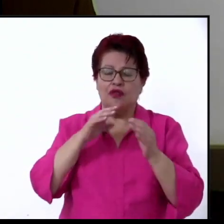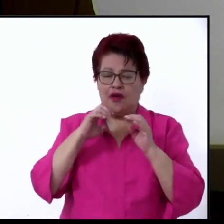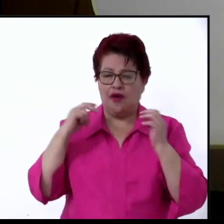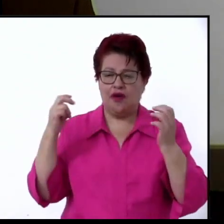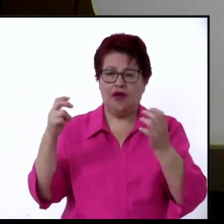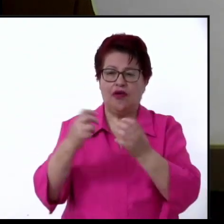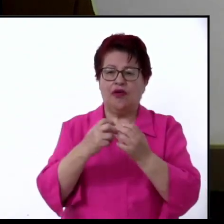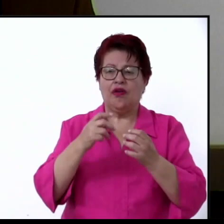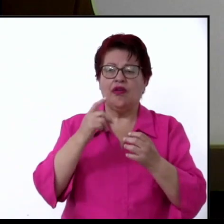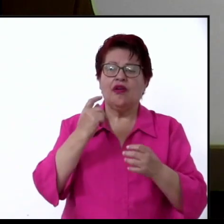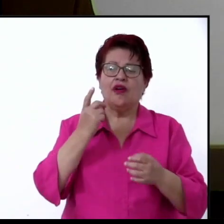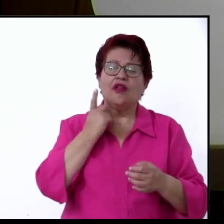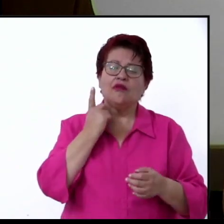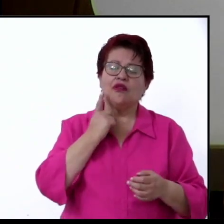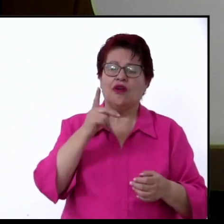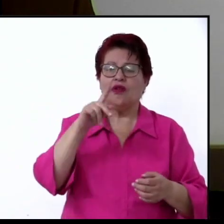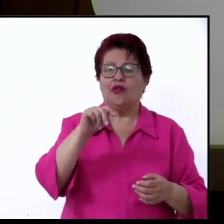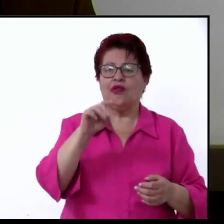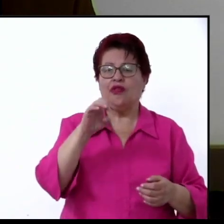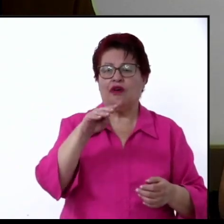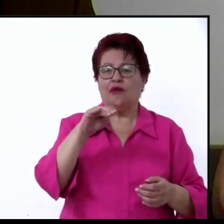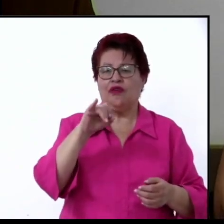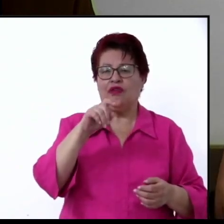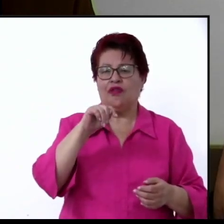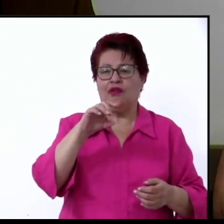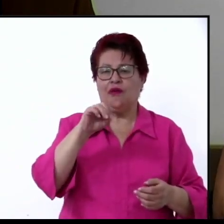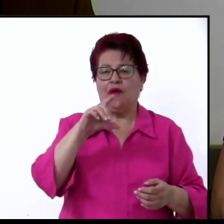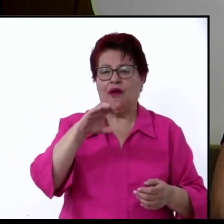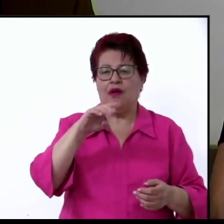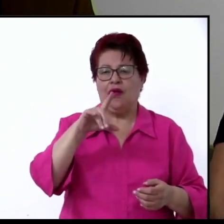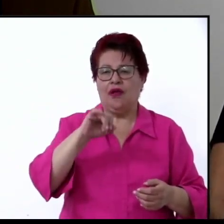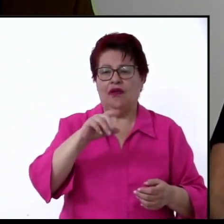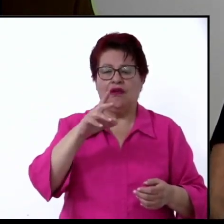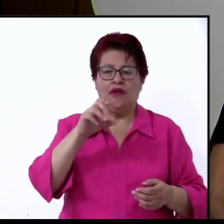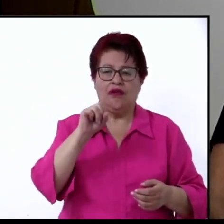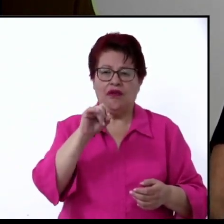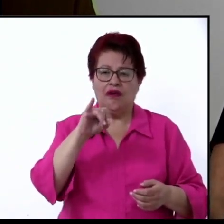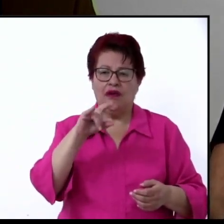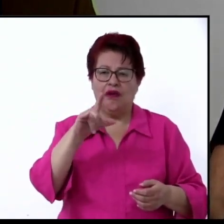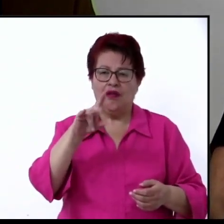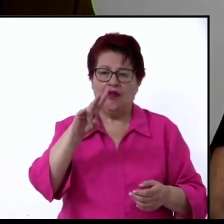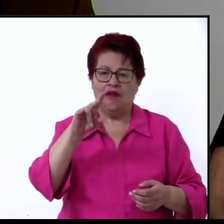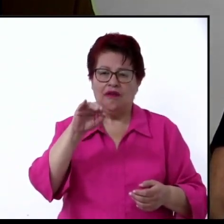el diputado Temístocles, la diputada Silvia,